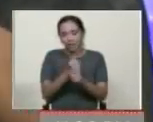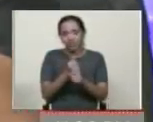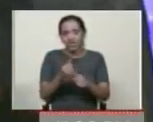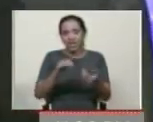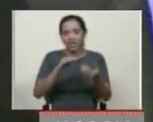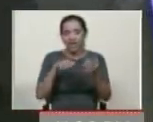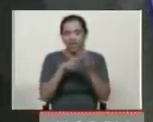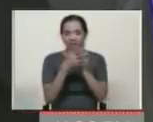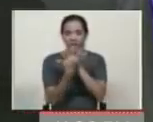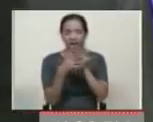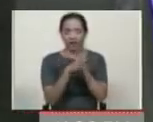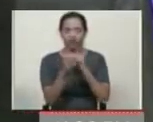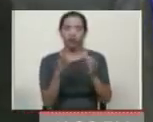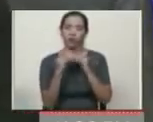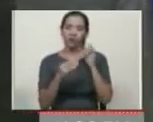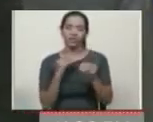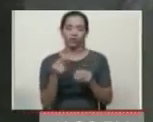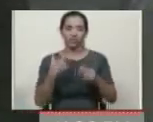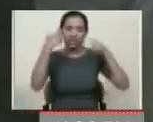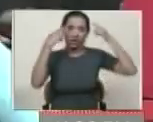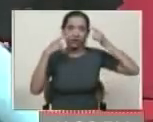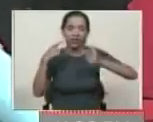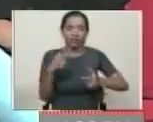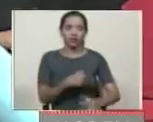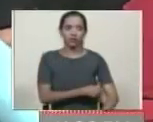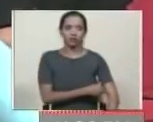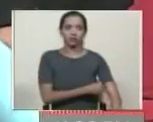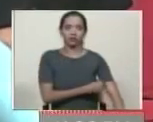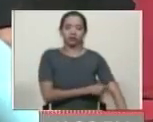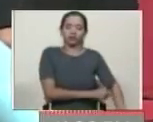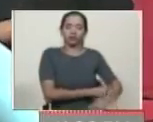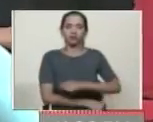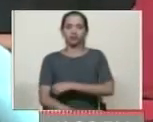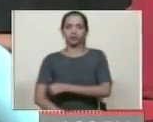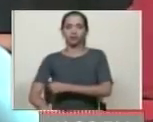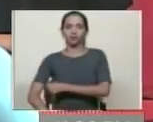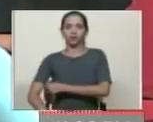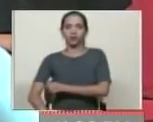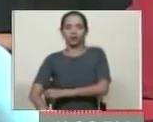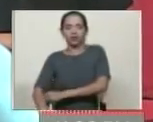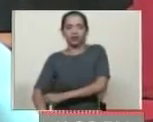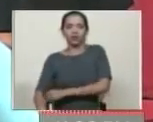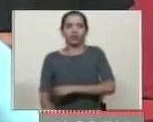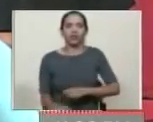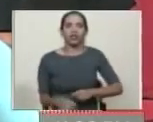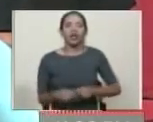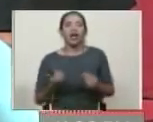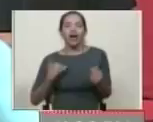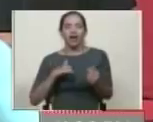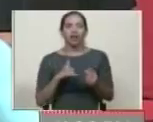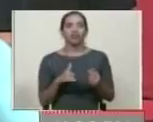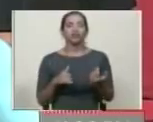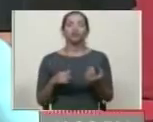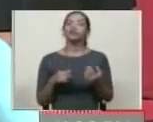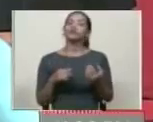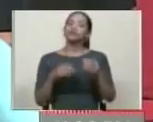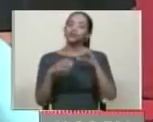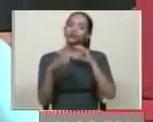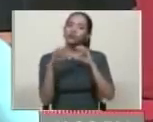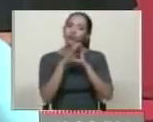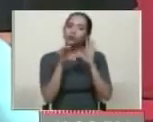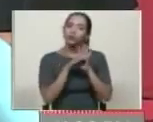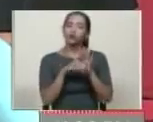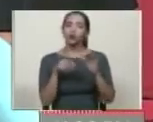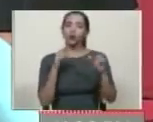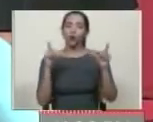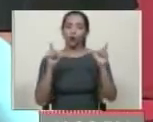Que no, o sea, tiene Twitter a veces. Y eso. Y no tiene nada de saber. Y no nada más eso, sino que ahí que tú descubres que hay un proceso comunicacional que